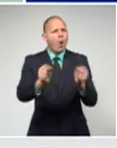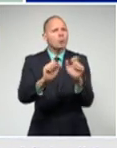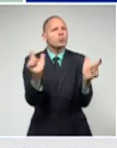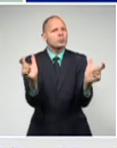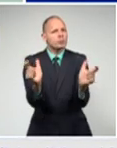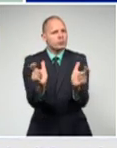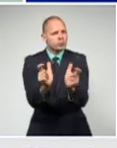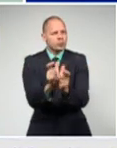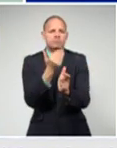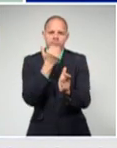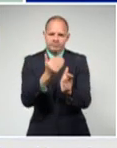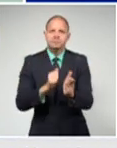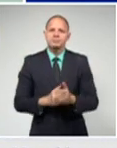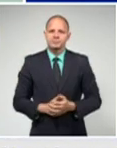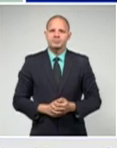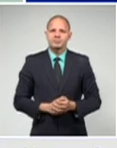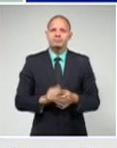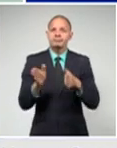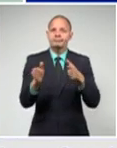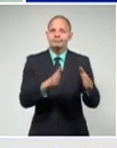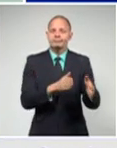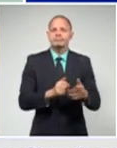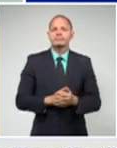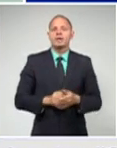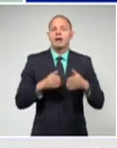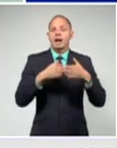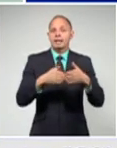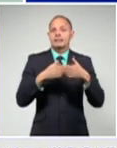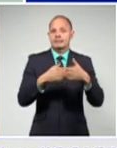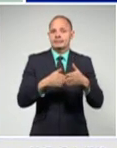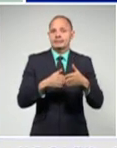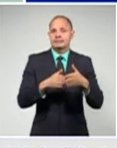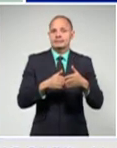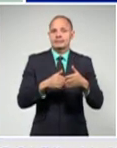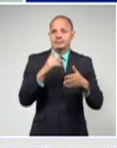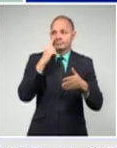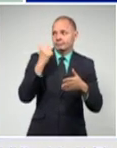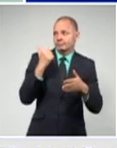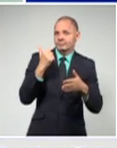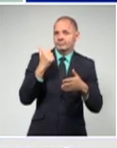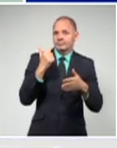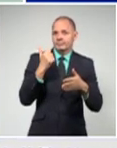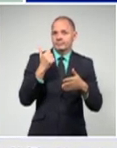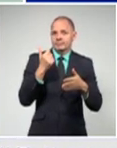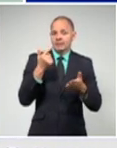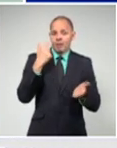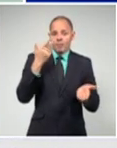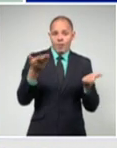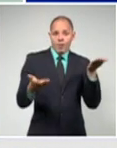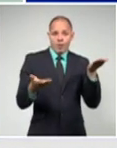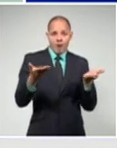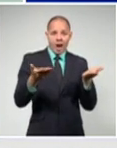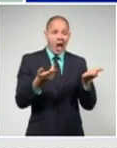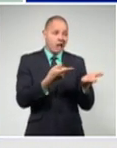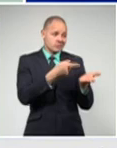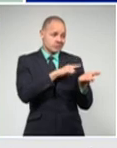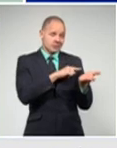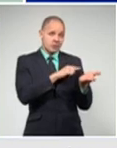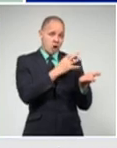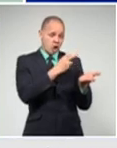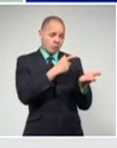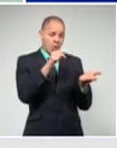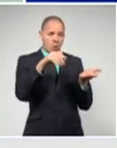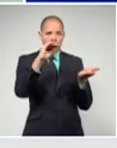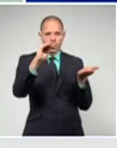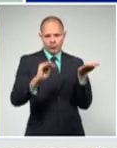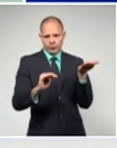pandemia. Granma, aunque pudiéramos decir que 30 casos ayer son 10 menos que el día anterior, sin embargo es